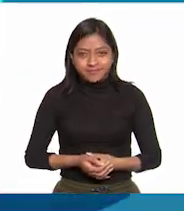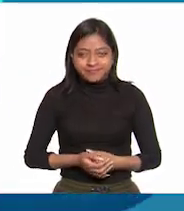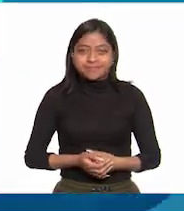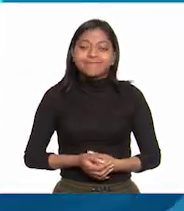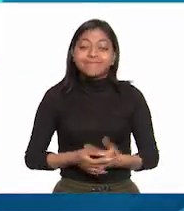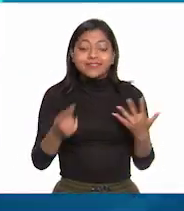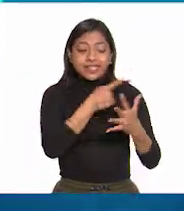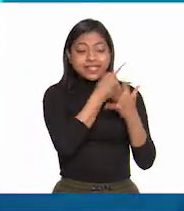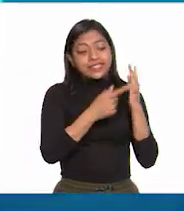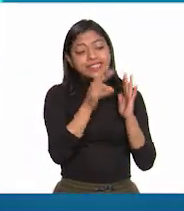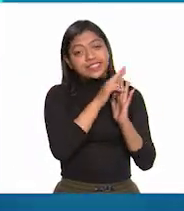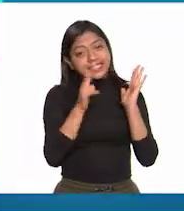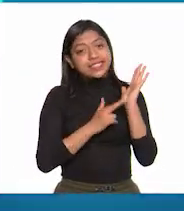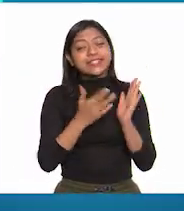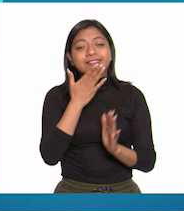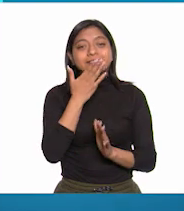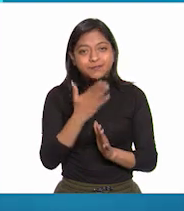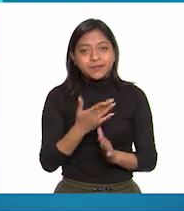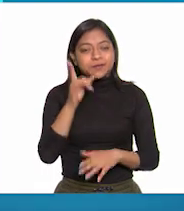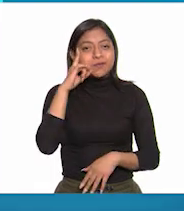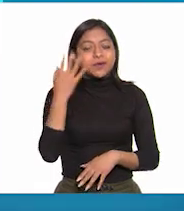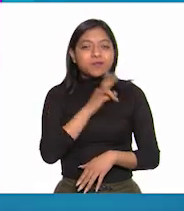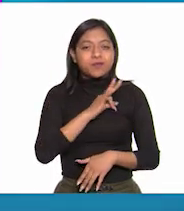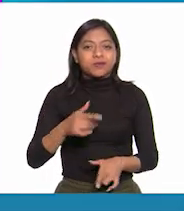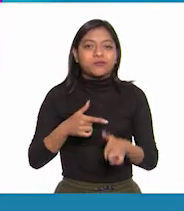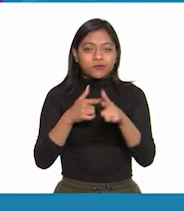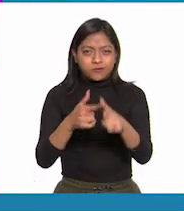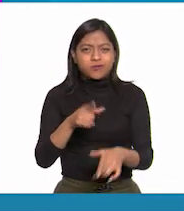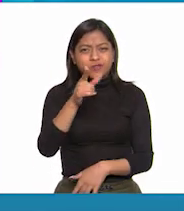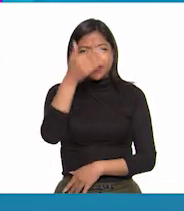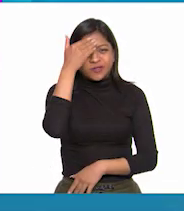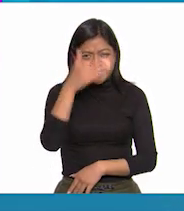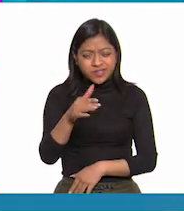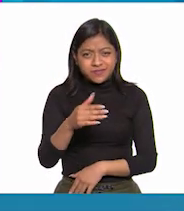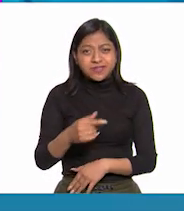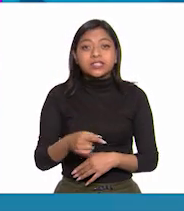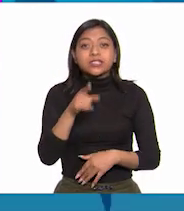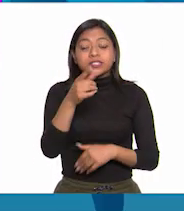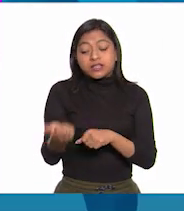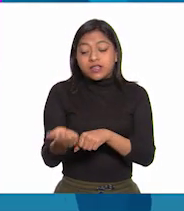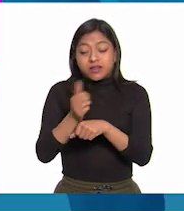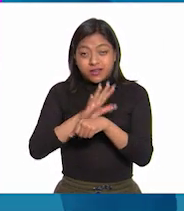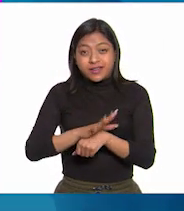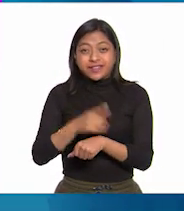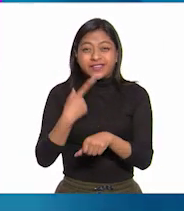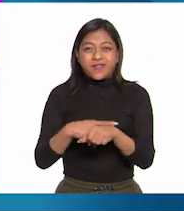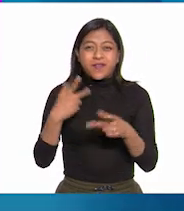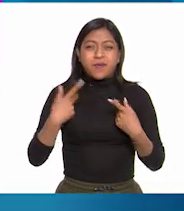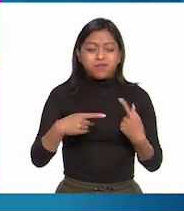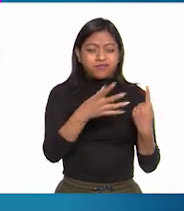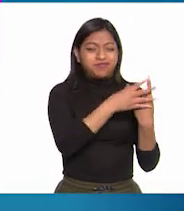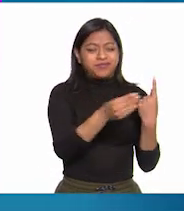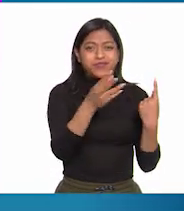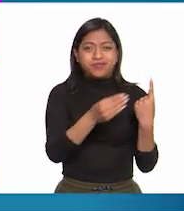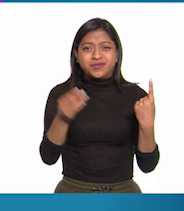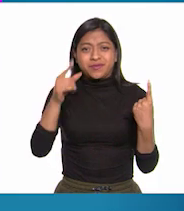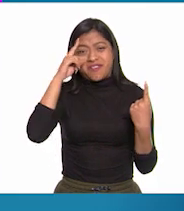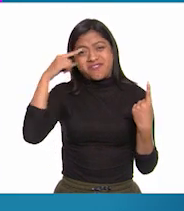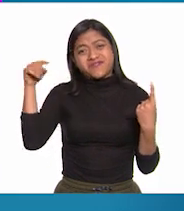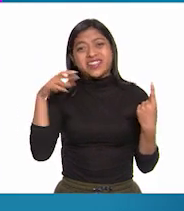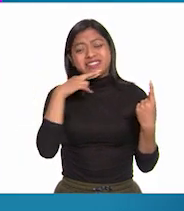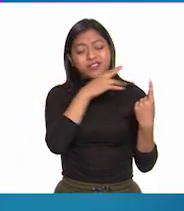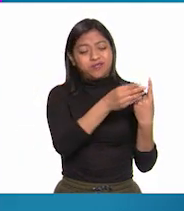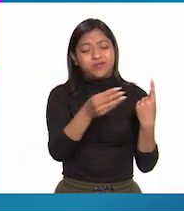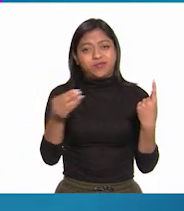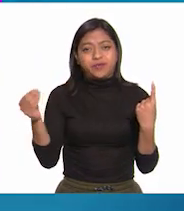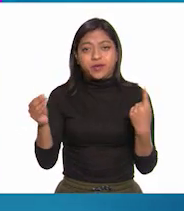Buenas prácticas para seguir adelante. Como todos sabemos, la COVID-19 es una enfermedad que se contagia muy fácilmente entre las